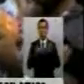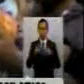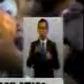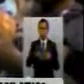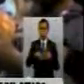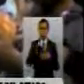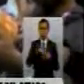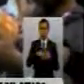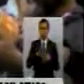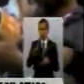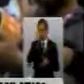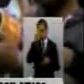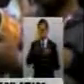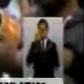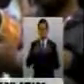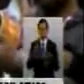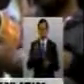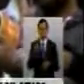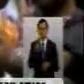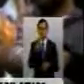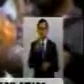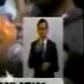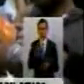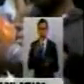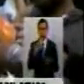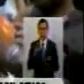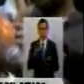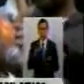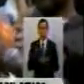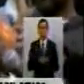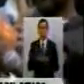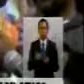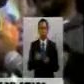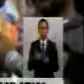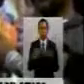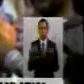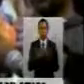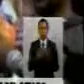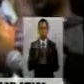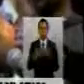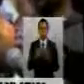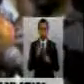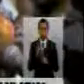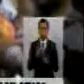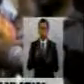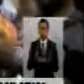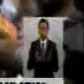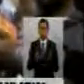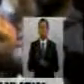jueces. Es algo extraordinario, algo muy novedoso.